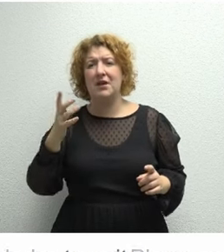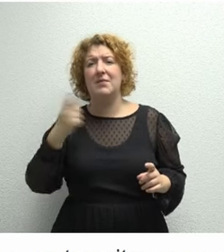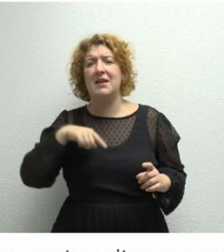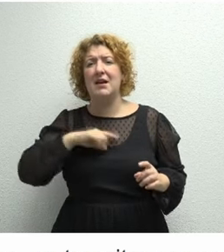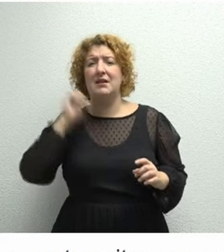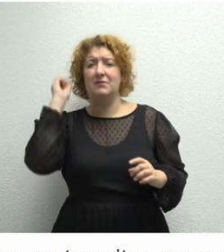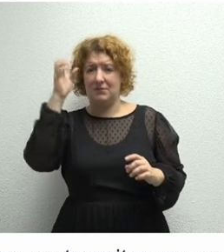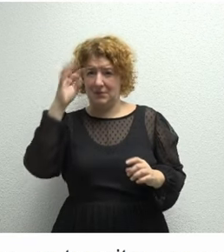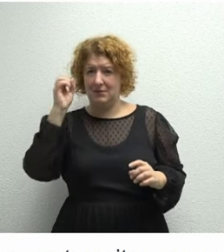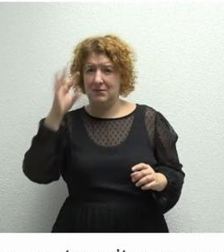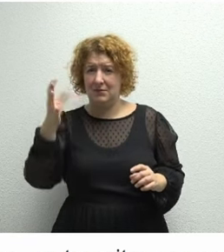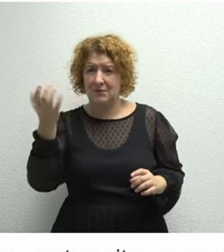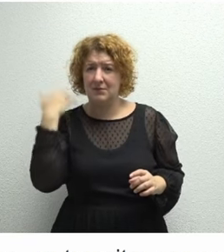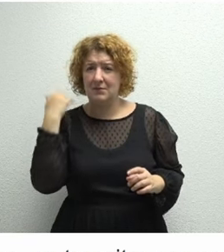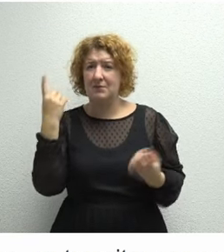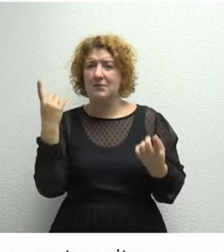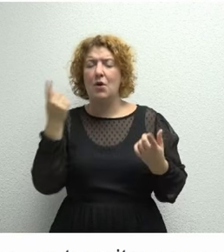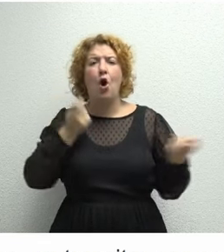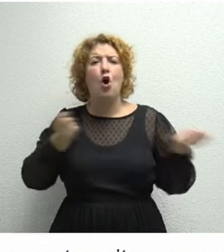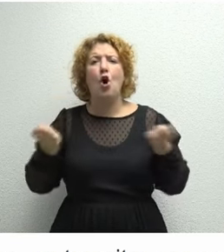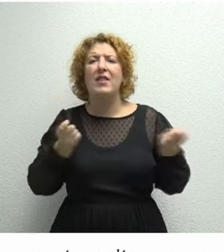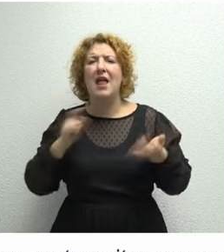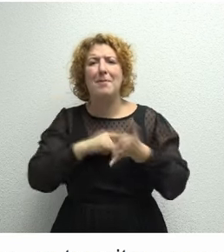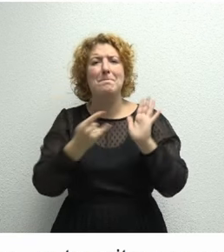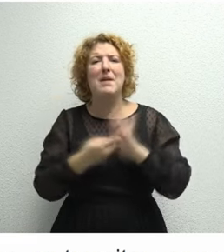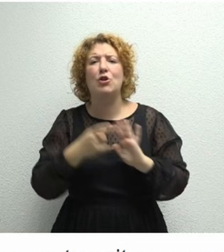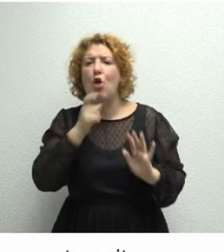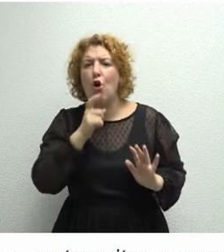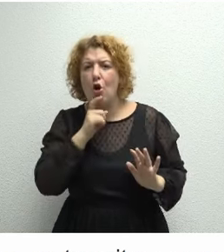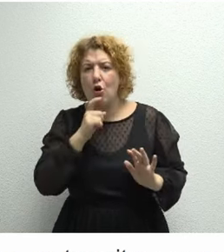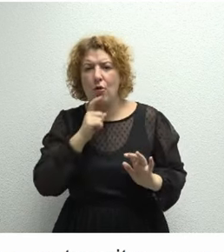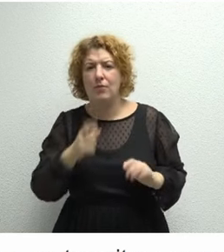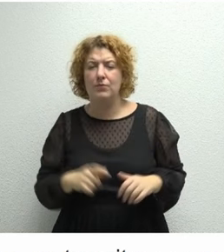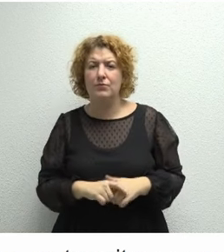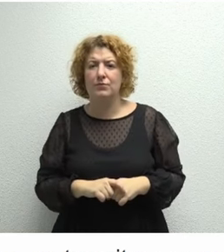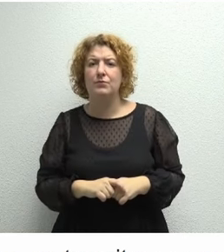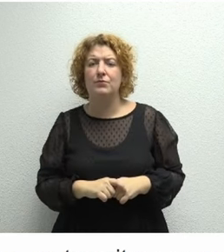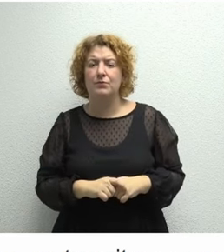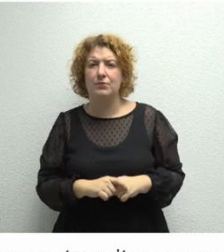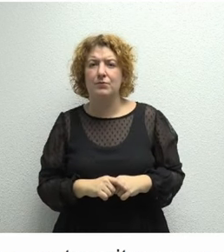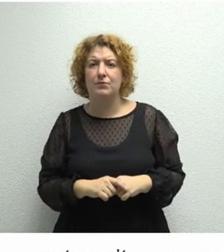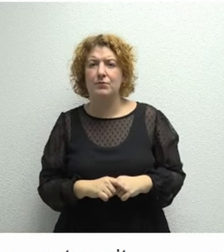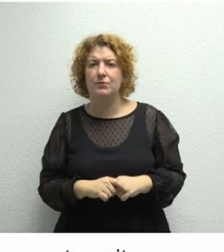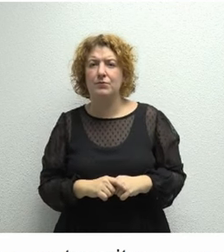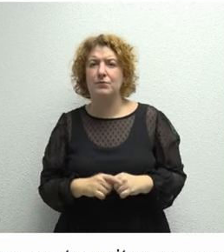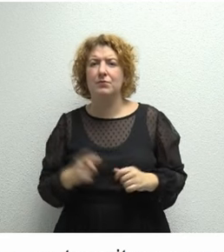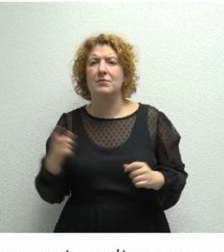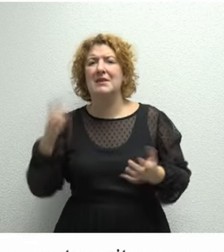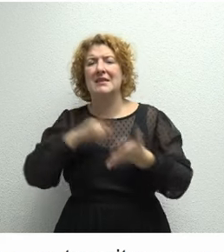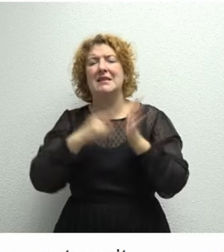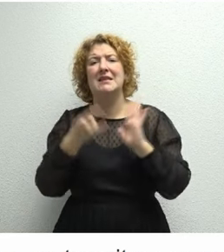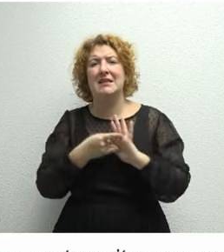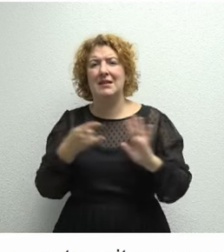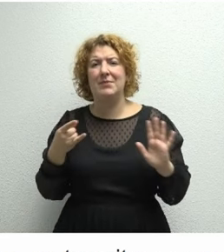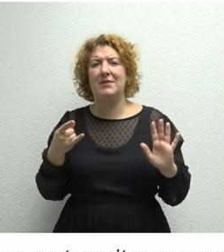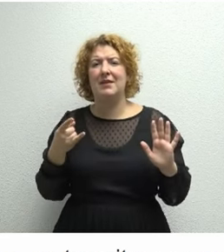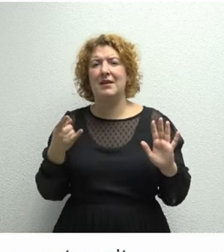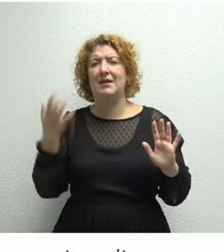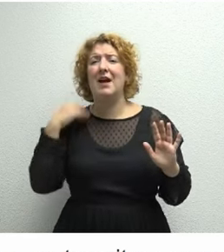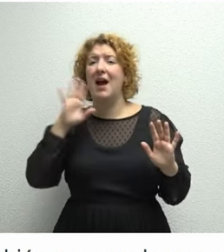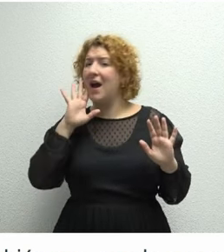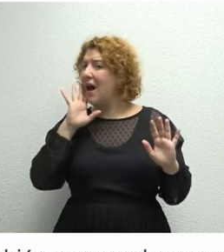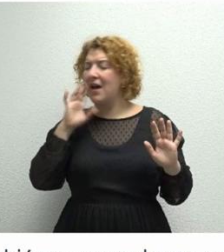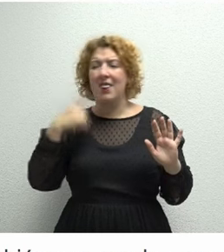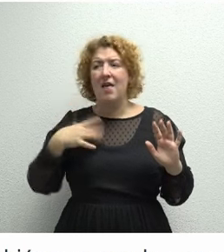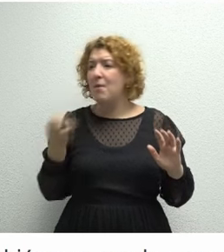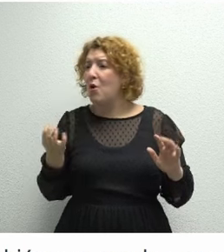el otro día de la que la coordinación es un método pero no solo un método para los casos complejos sino el sistema lo que decía antes no nos tenemos